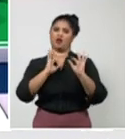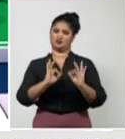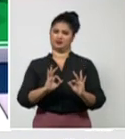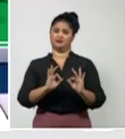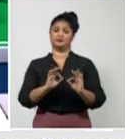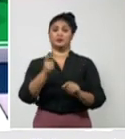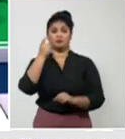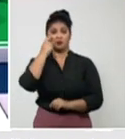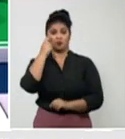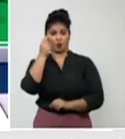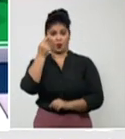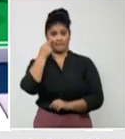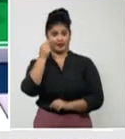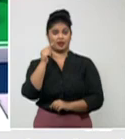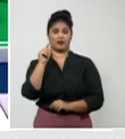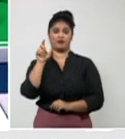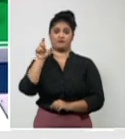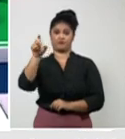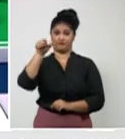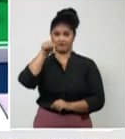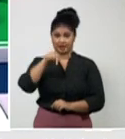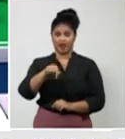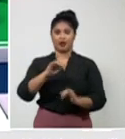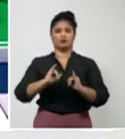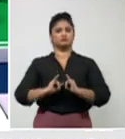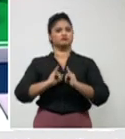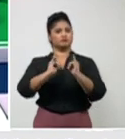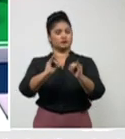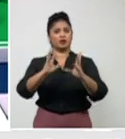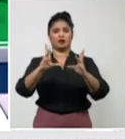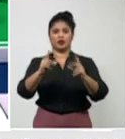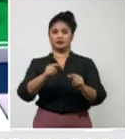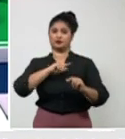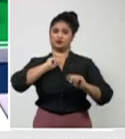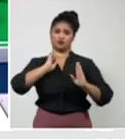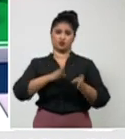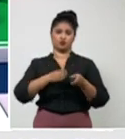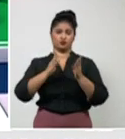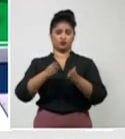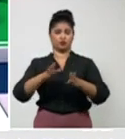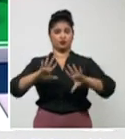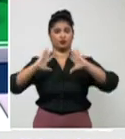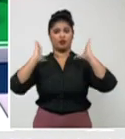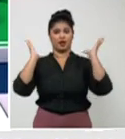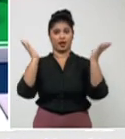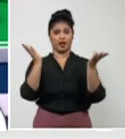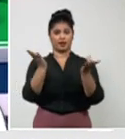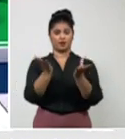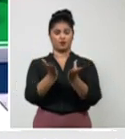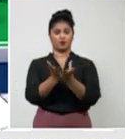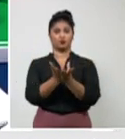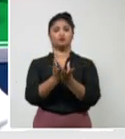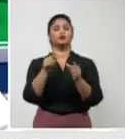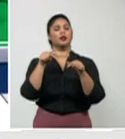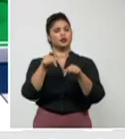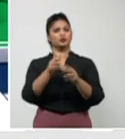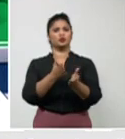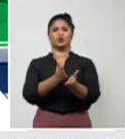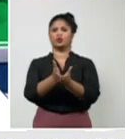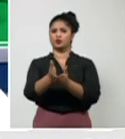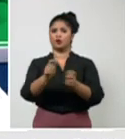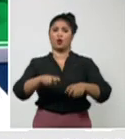de fallecidos que hay en el mundo, que realmente es algo alarmante porque nos damos cuenta de la